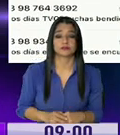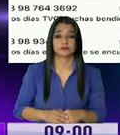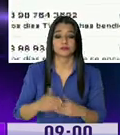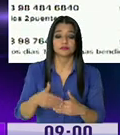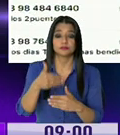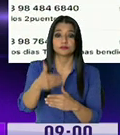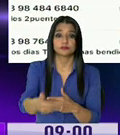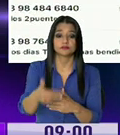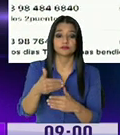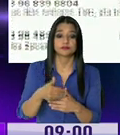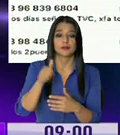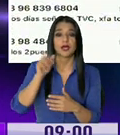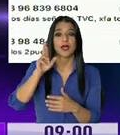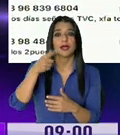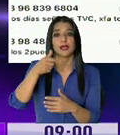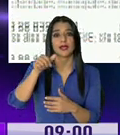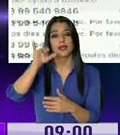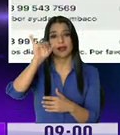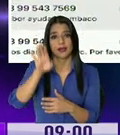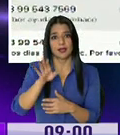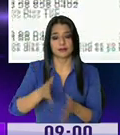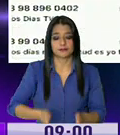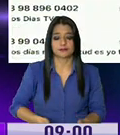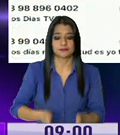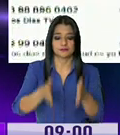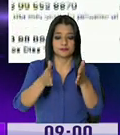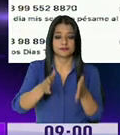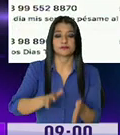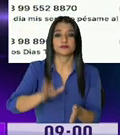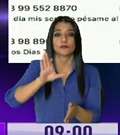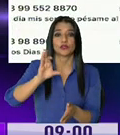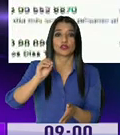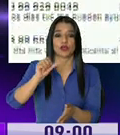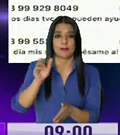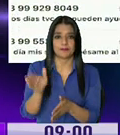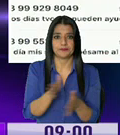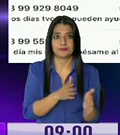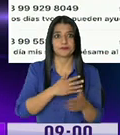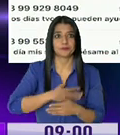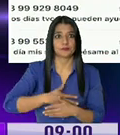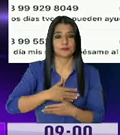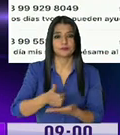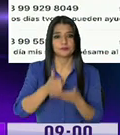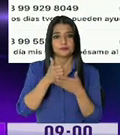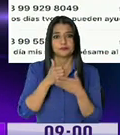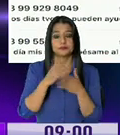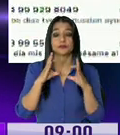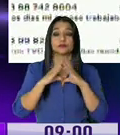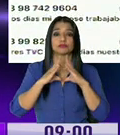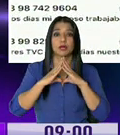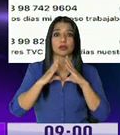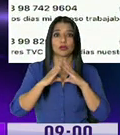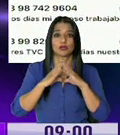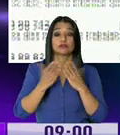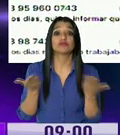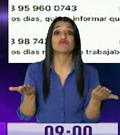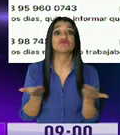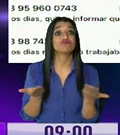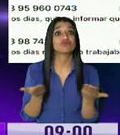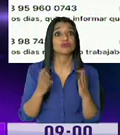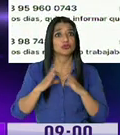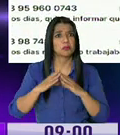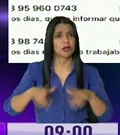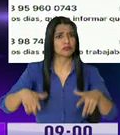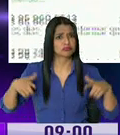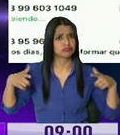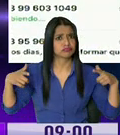de la Argelia, ¿no? Uh-huh. La avenida Princesa Toa, esa es. Por favor, ayuda a Tumbaco. ¿Pero en qué parte de Tumbaco? Tumbaco